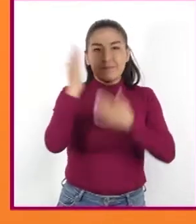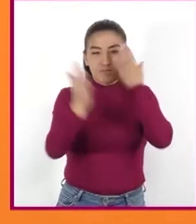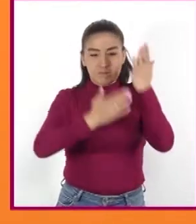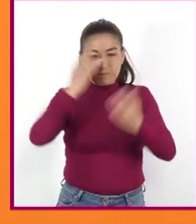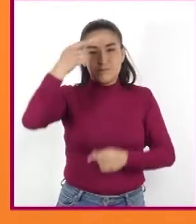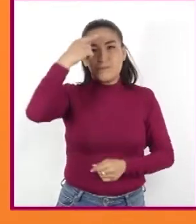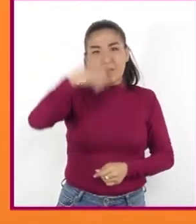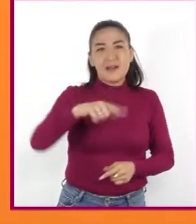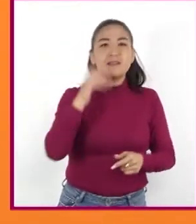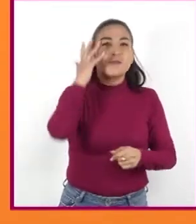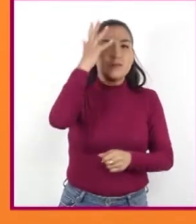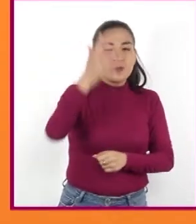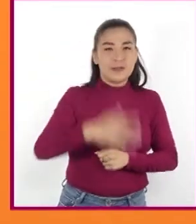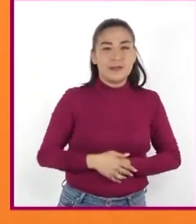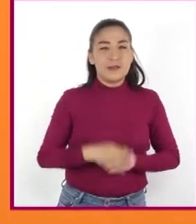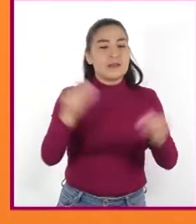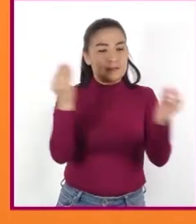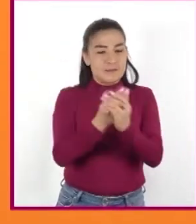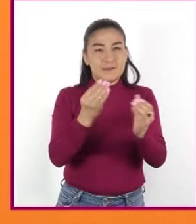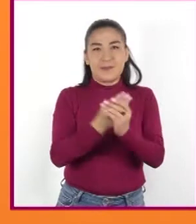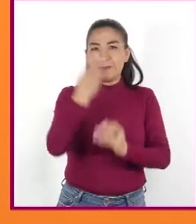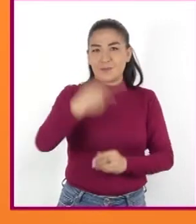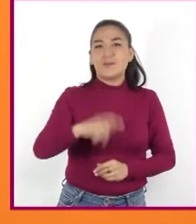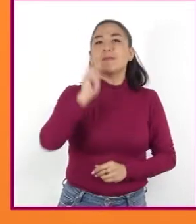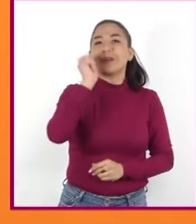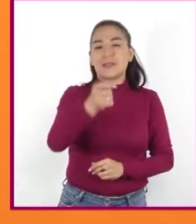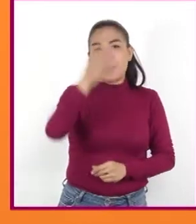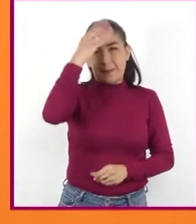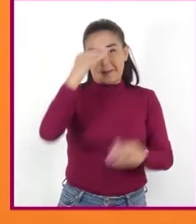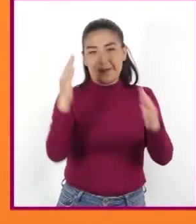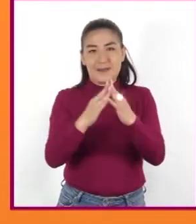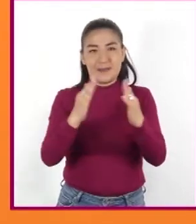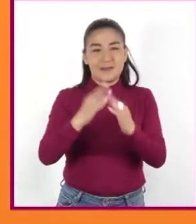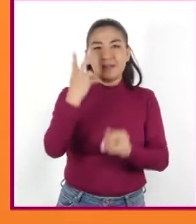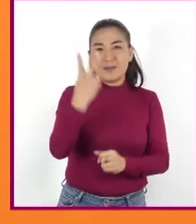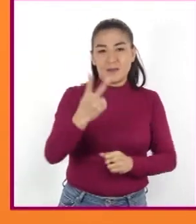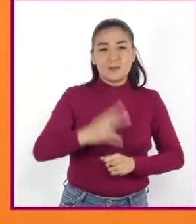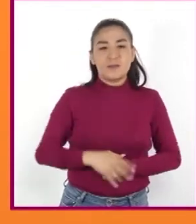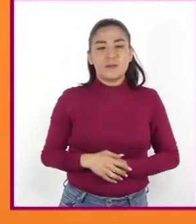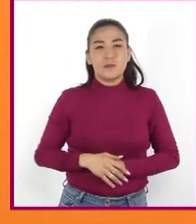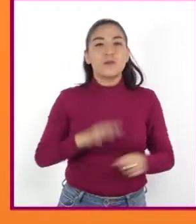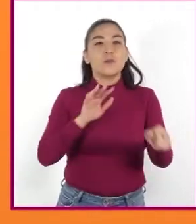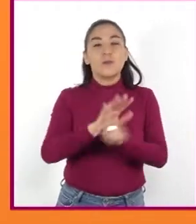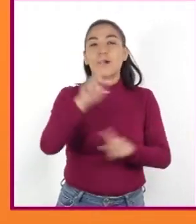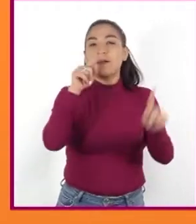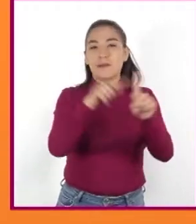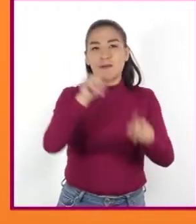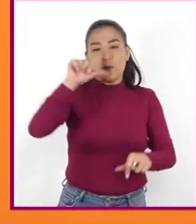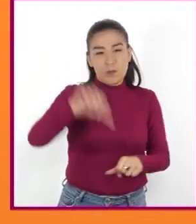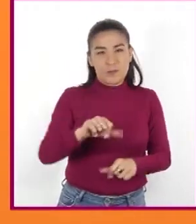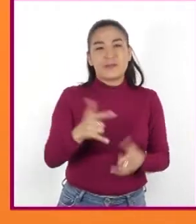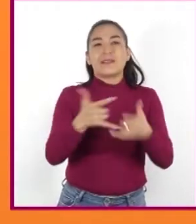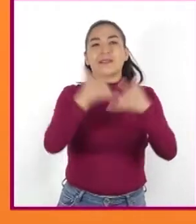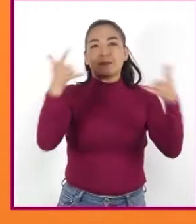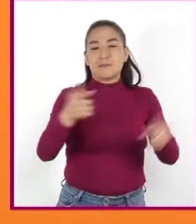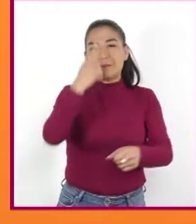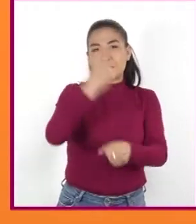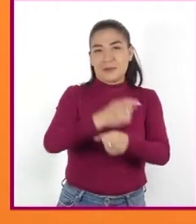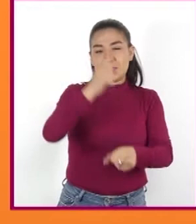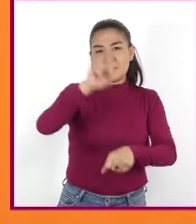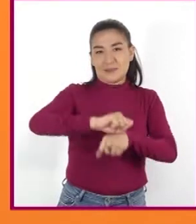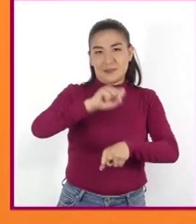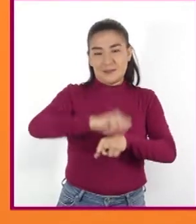estudiar con las sesiones de Aprende en Casa 2, correspondientes a la asignatura Historia, primer grado